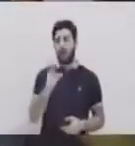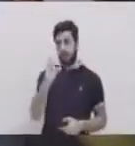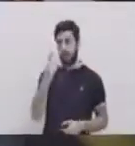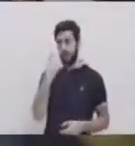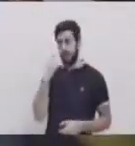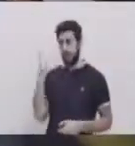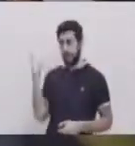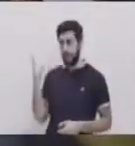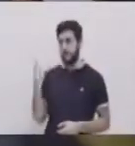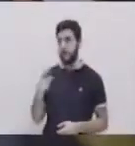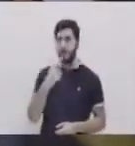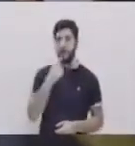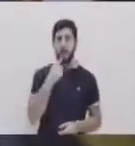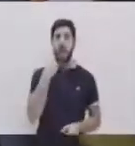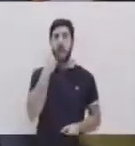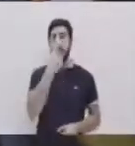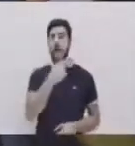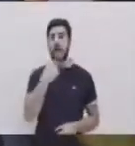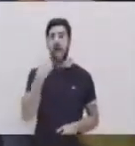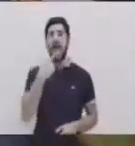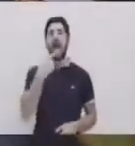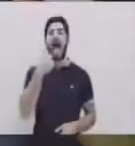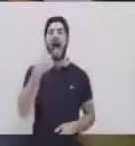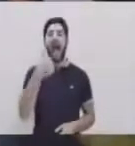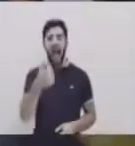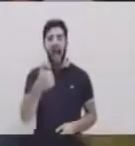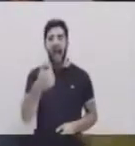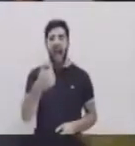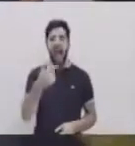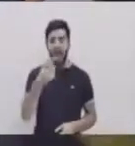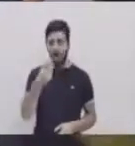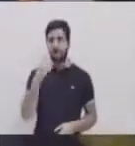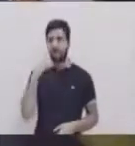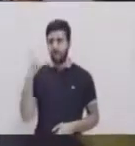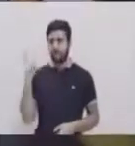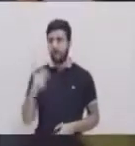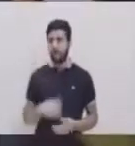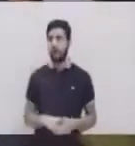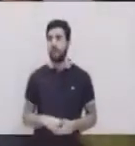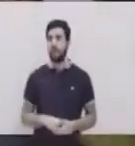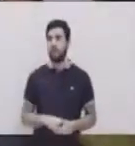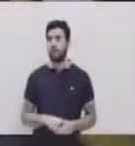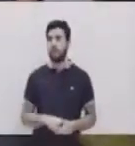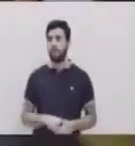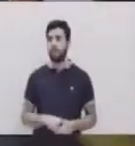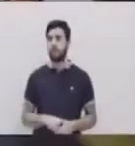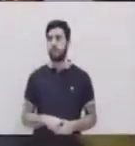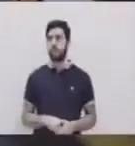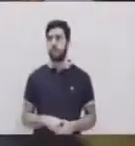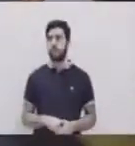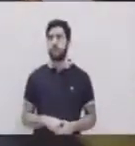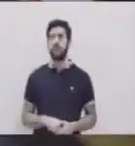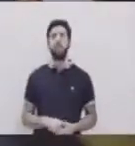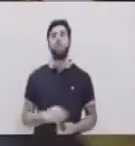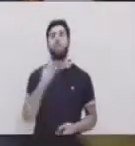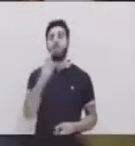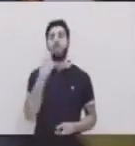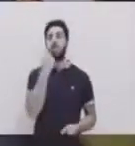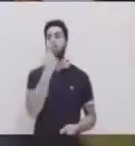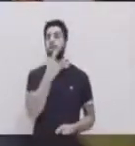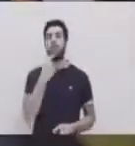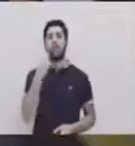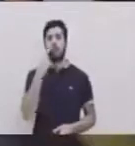colocar con la letra A o vocal A. Pero tu boca tiene que ir, o la boca de nuestros amigos y